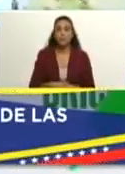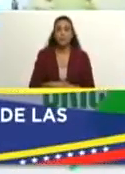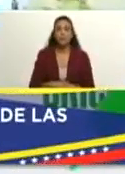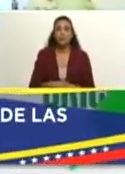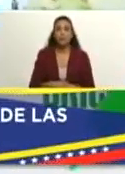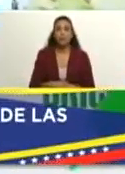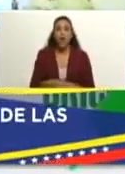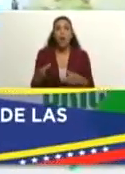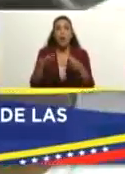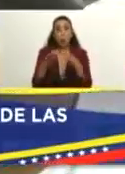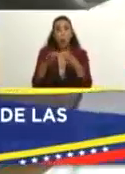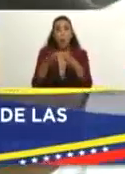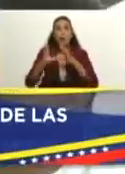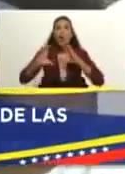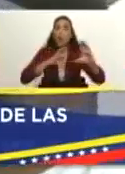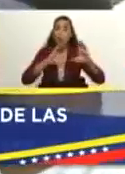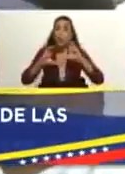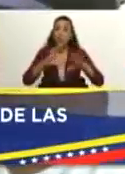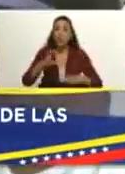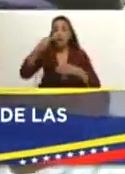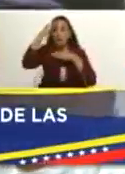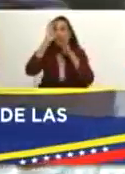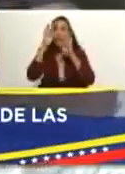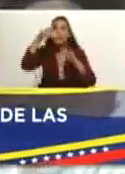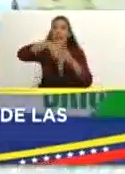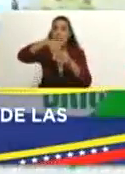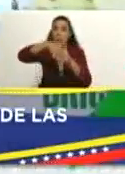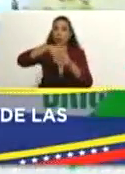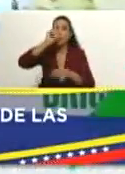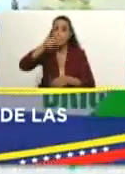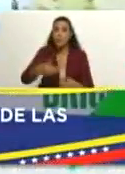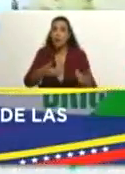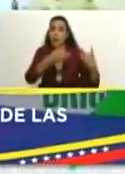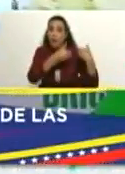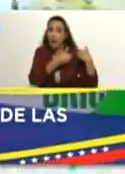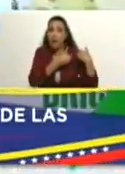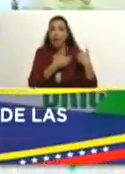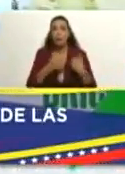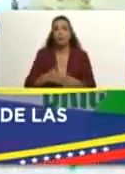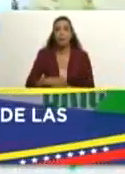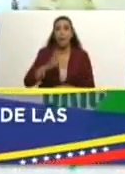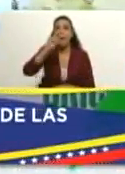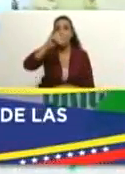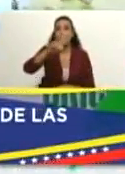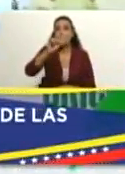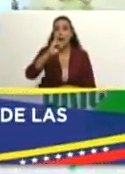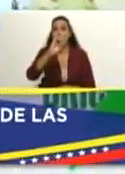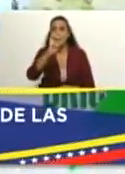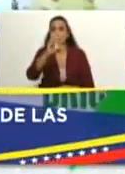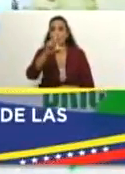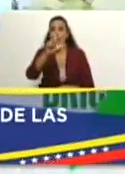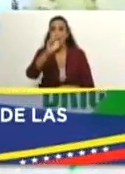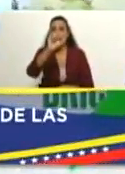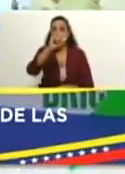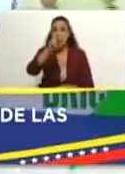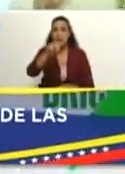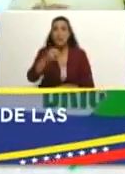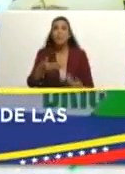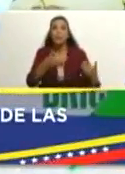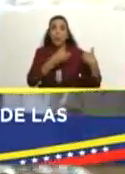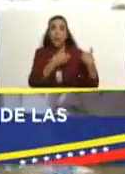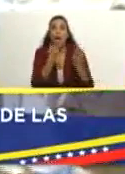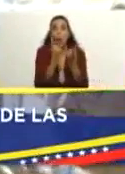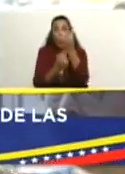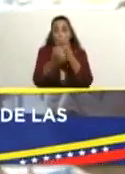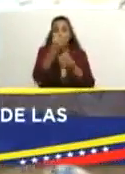Yelitza Bastardo, Comunicación y Asuntos Electorales, Yelitza, Maybelín Rodríguez,